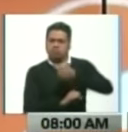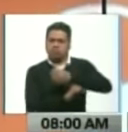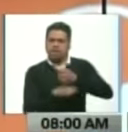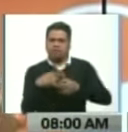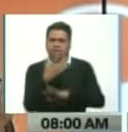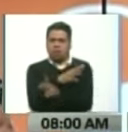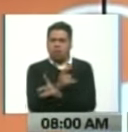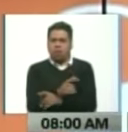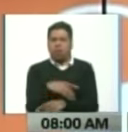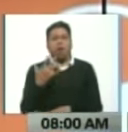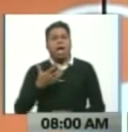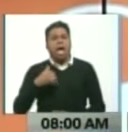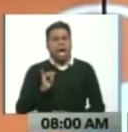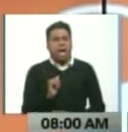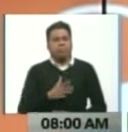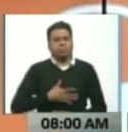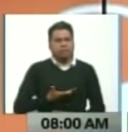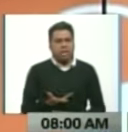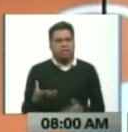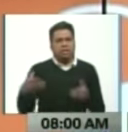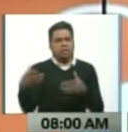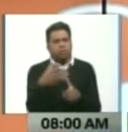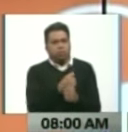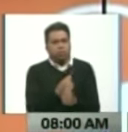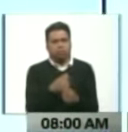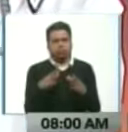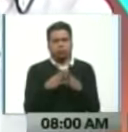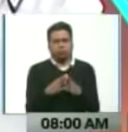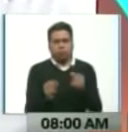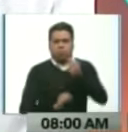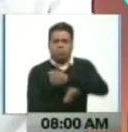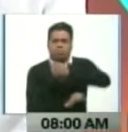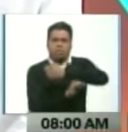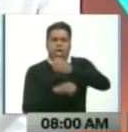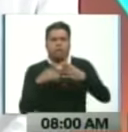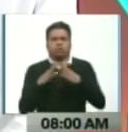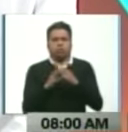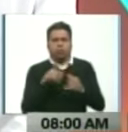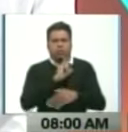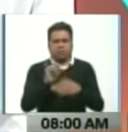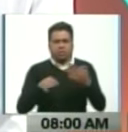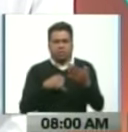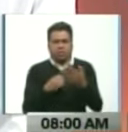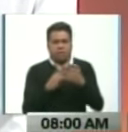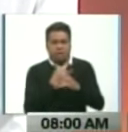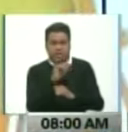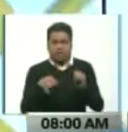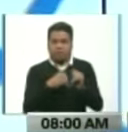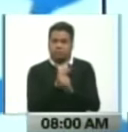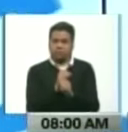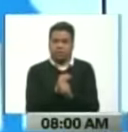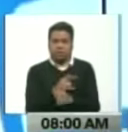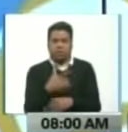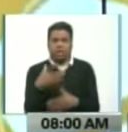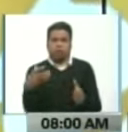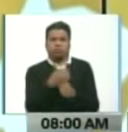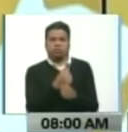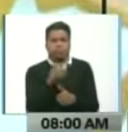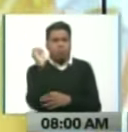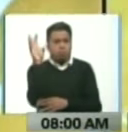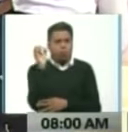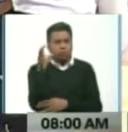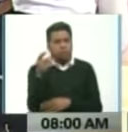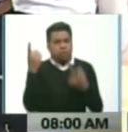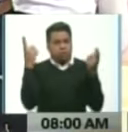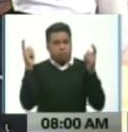realidad, hay posibilidades de que consigamos esa plataforma para que se establezca a nivel internacional, primero aquí en Venezuela, pero que consigamos anunciantes. Claro, es más,